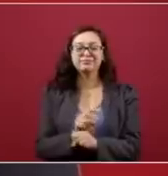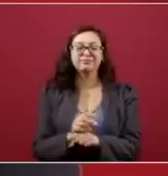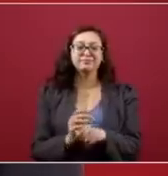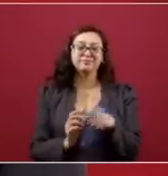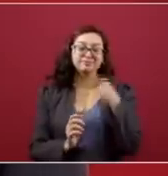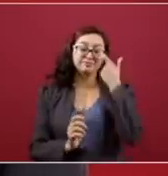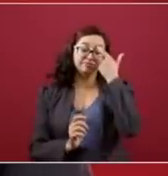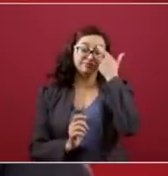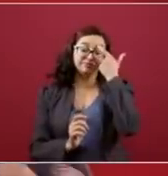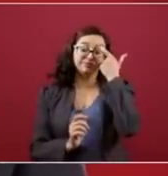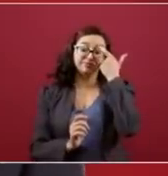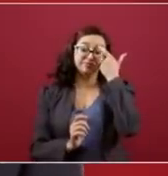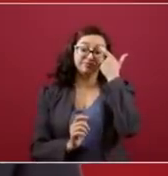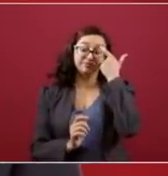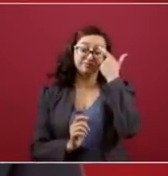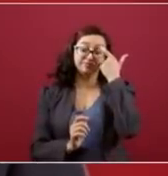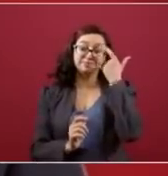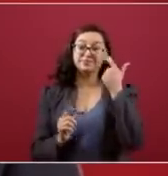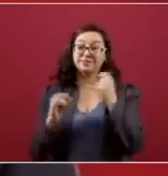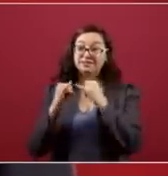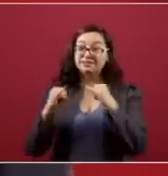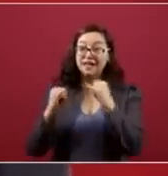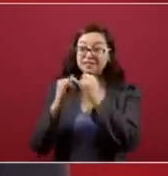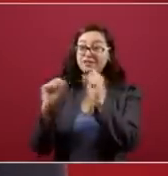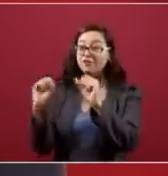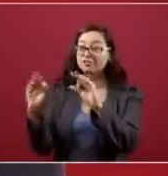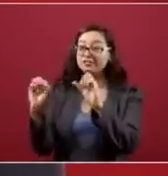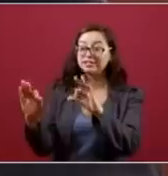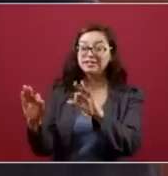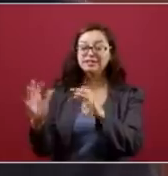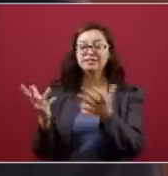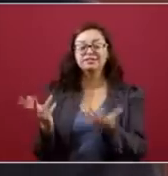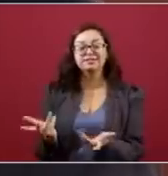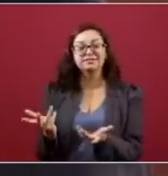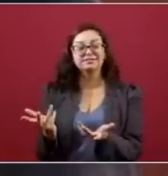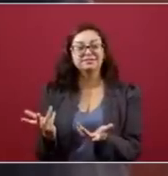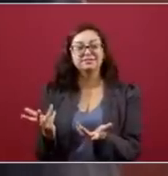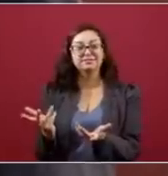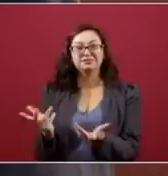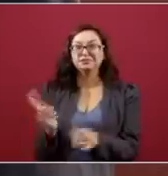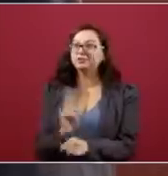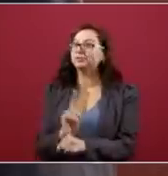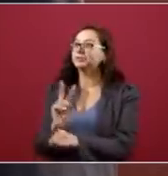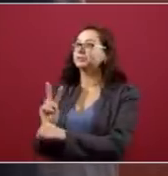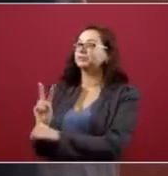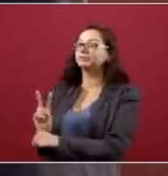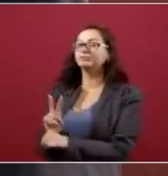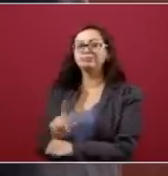de las instalaciones y de las oficinas del gobierno. Mientras